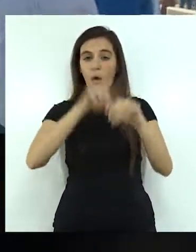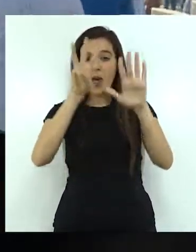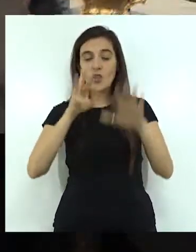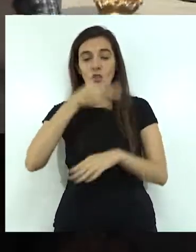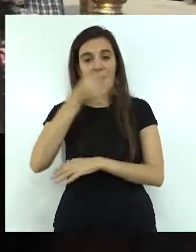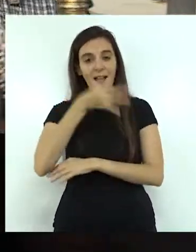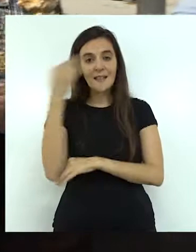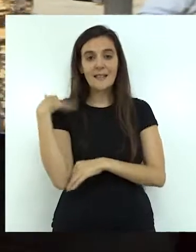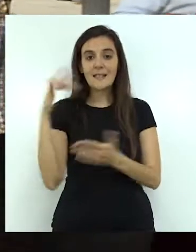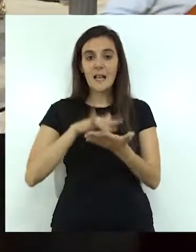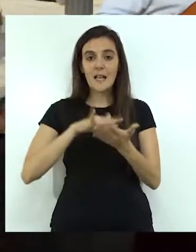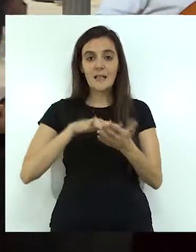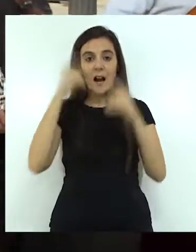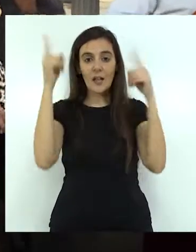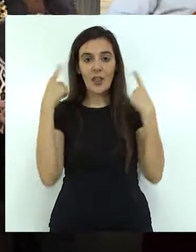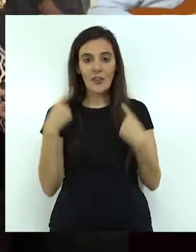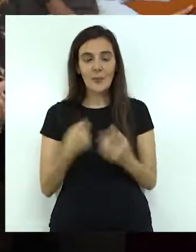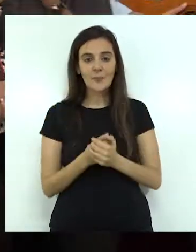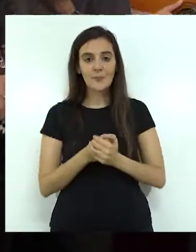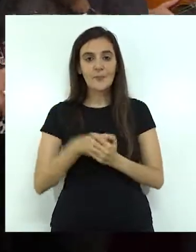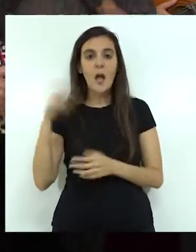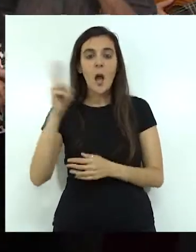del rocío viva el rocío